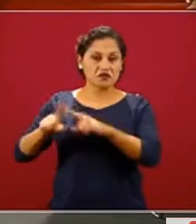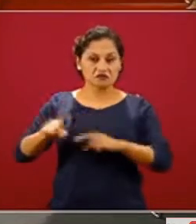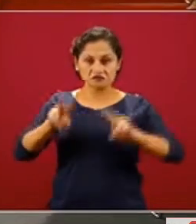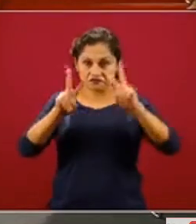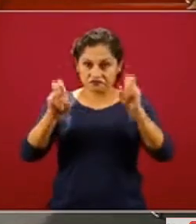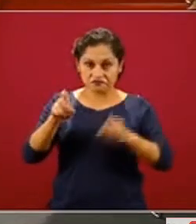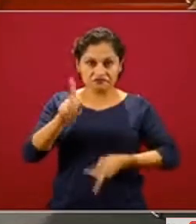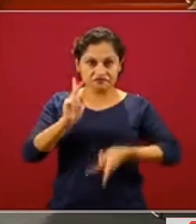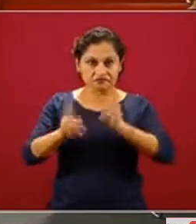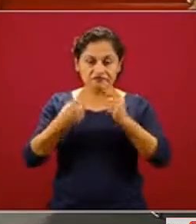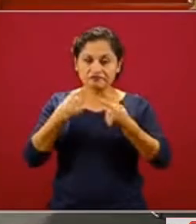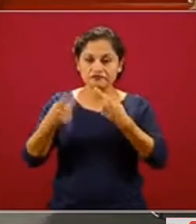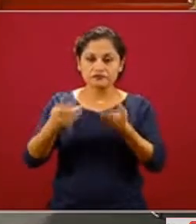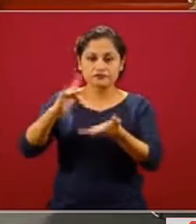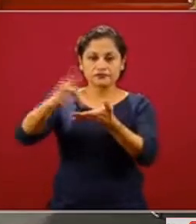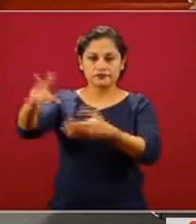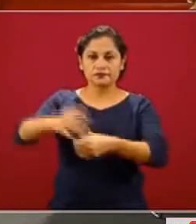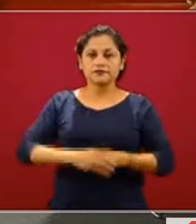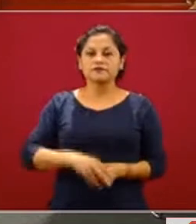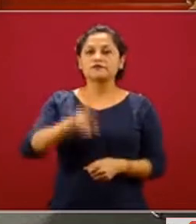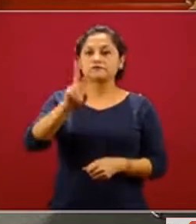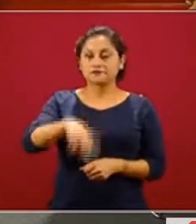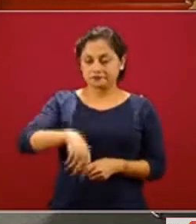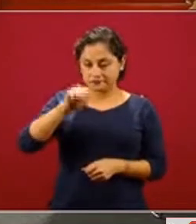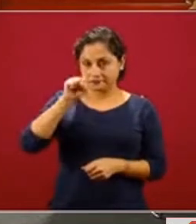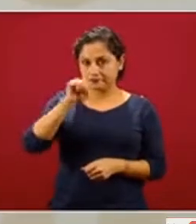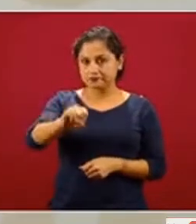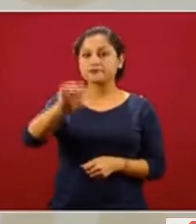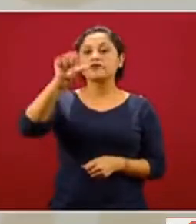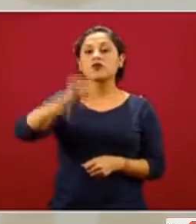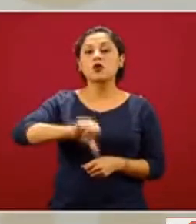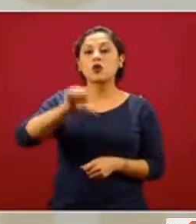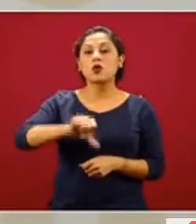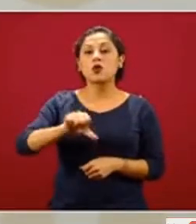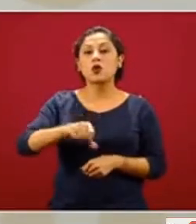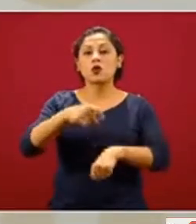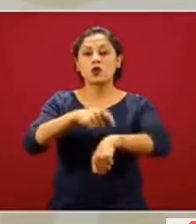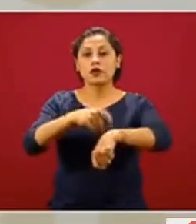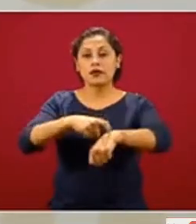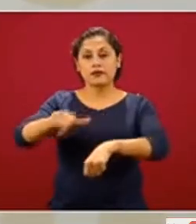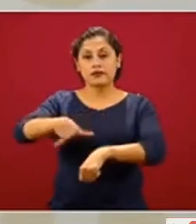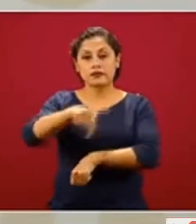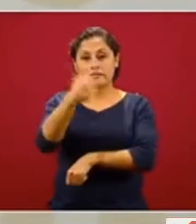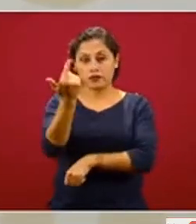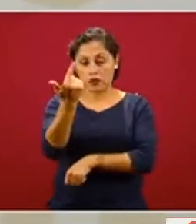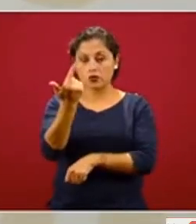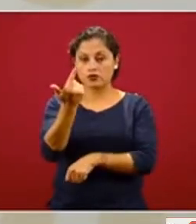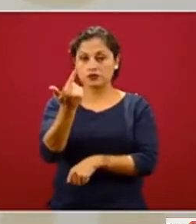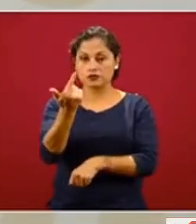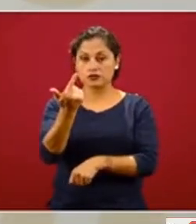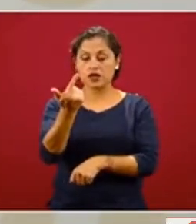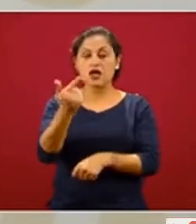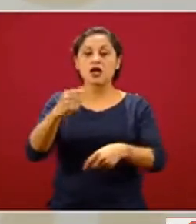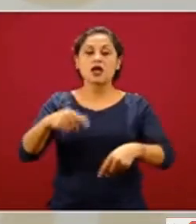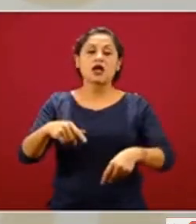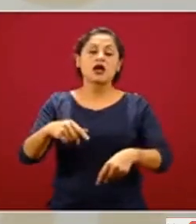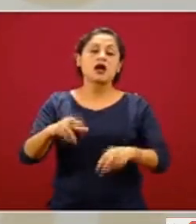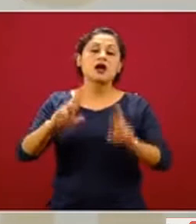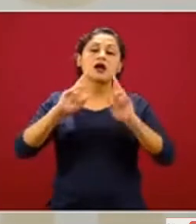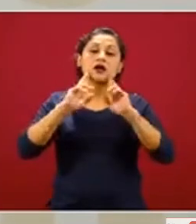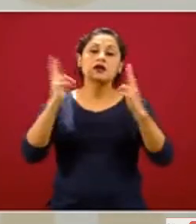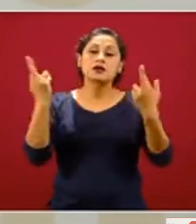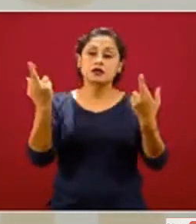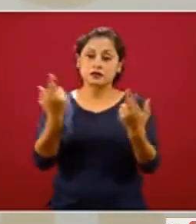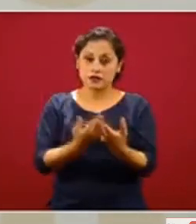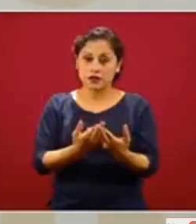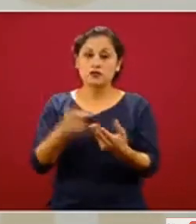gracias. Efectivamente, hoy a las 12 horas tuve una sesión de conversación con la Cámara